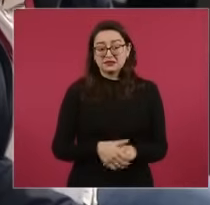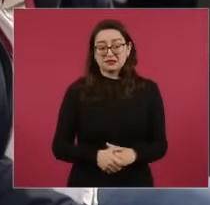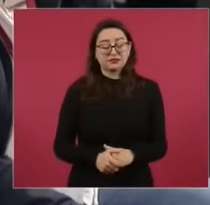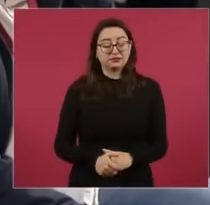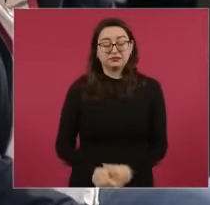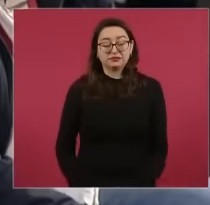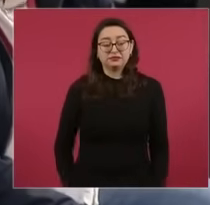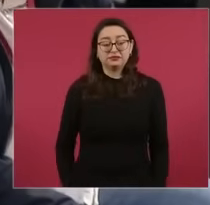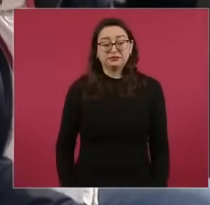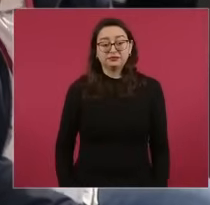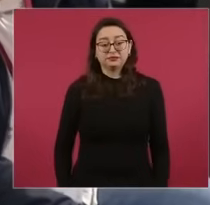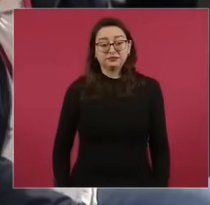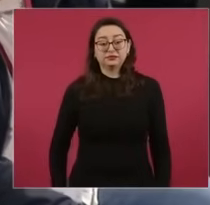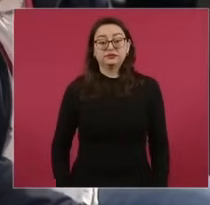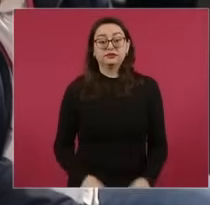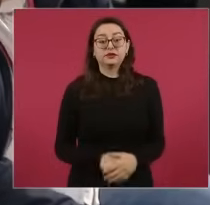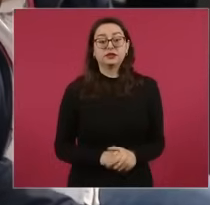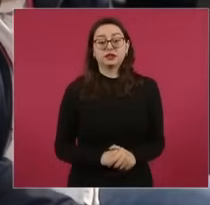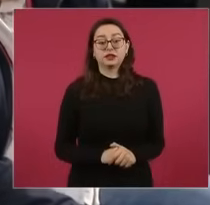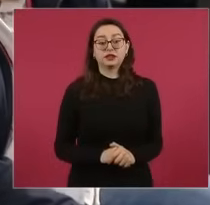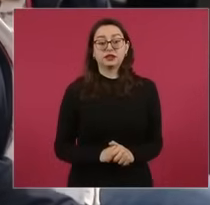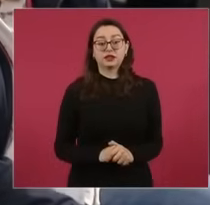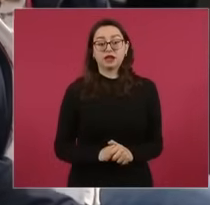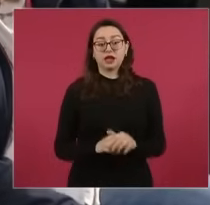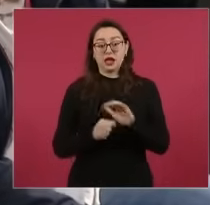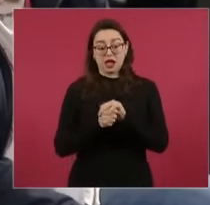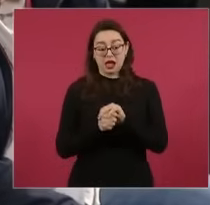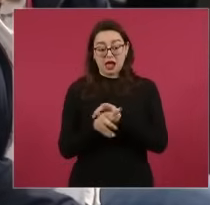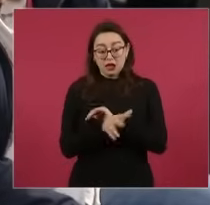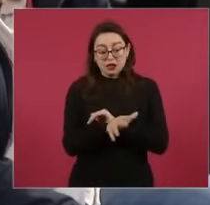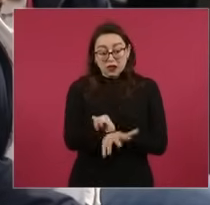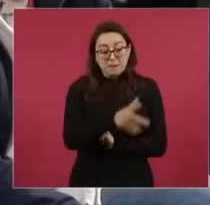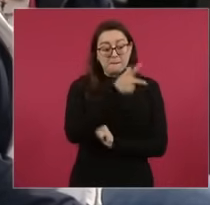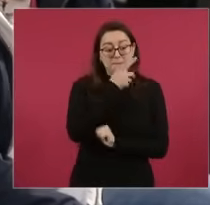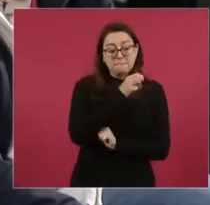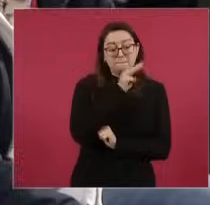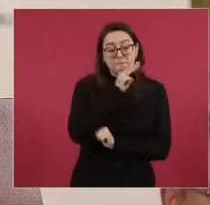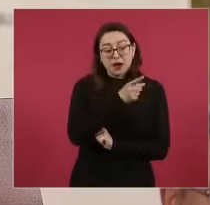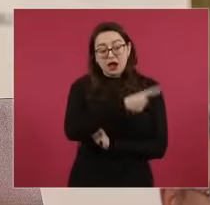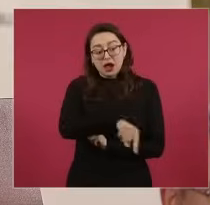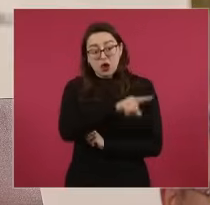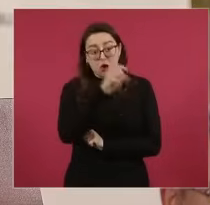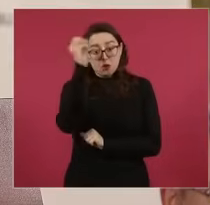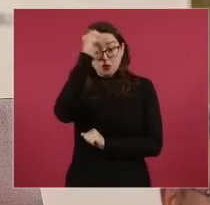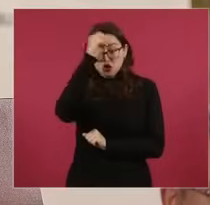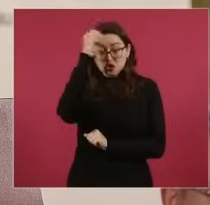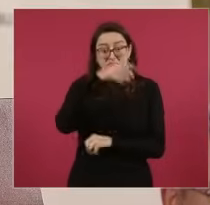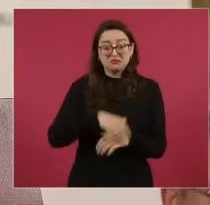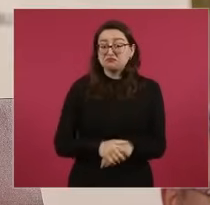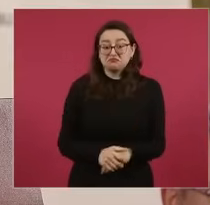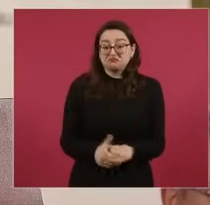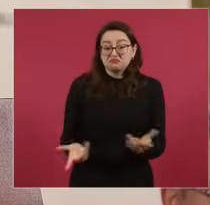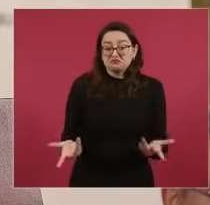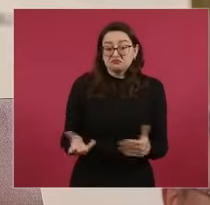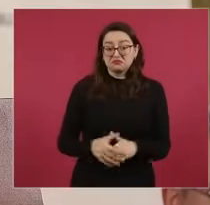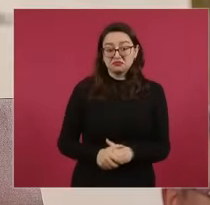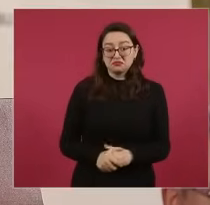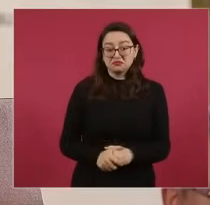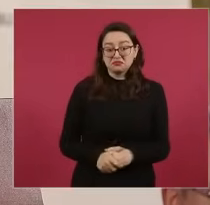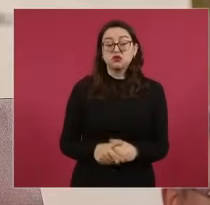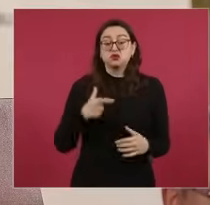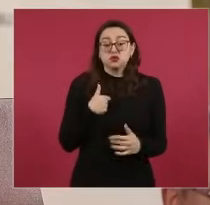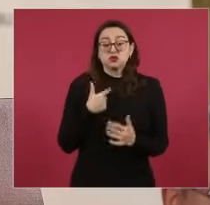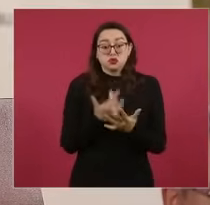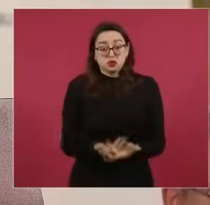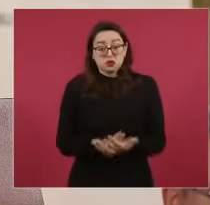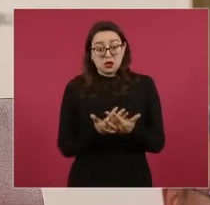¿Y de los padres y madres de los normalistas ya escuchó la respuesta de ellos? No. Bueno, estoy esperando,